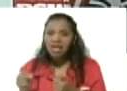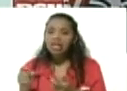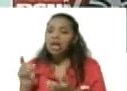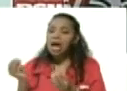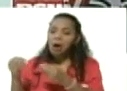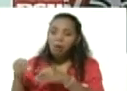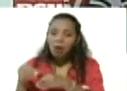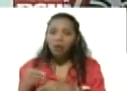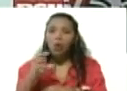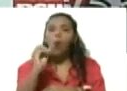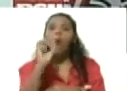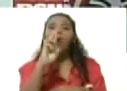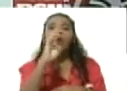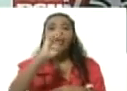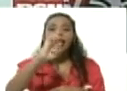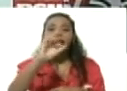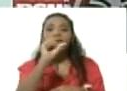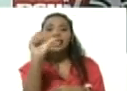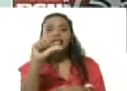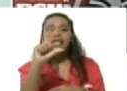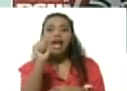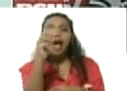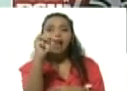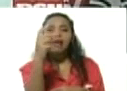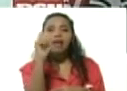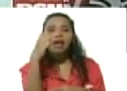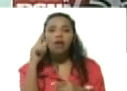Orellana, ¿cómo se llama? Gaby Orellana,